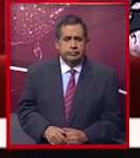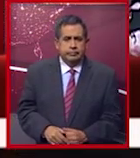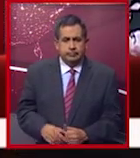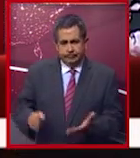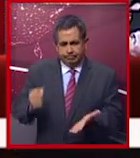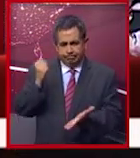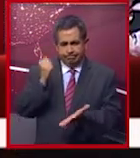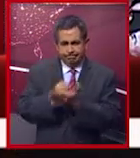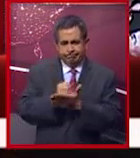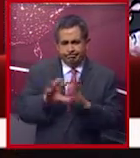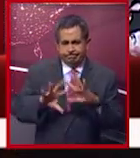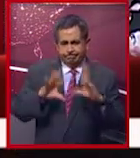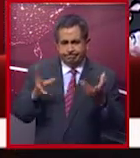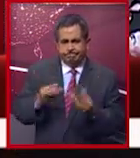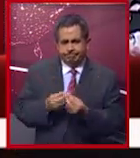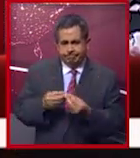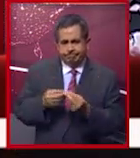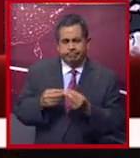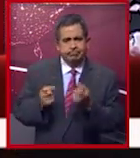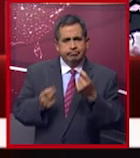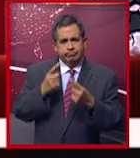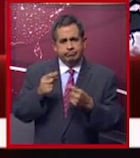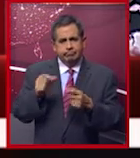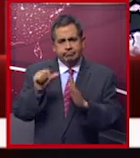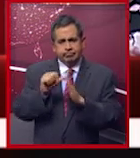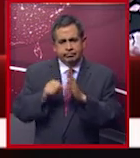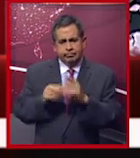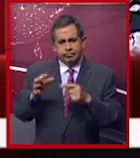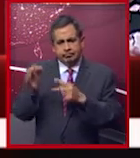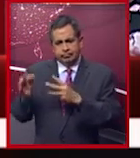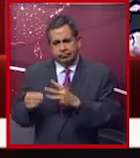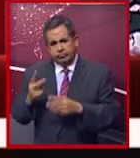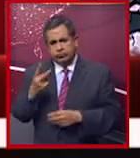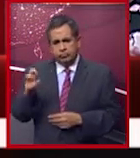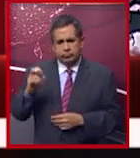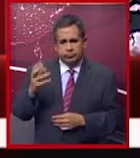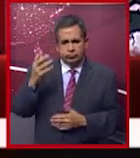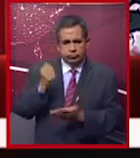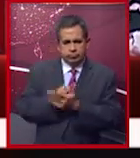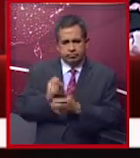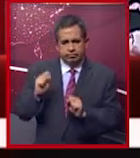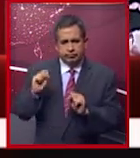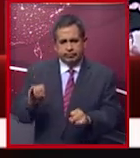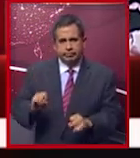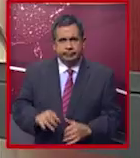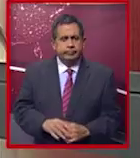Aprobado en lo general y en lo particular los artículos no reservados por 205 votos a favor.